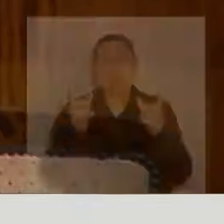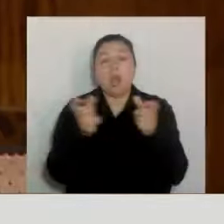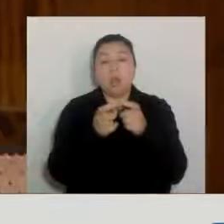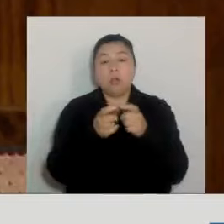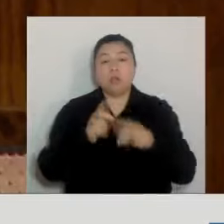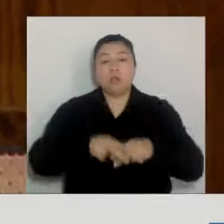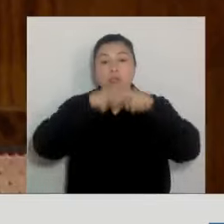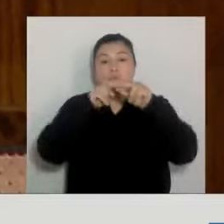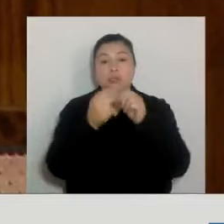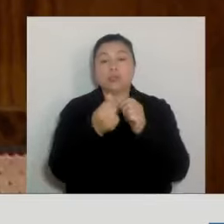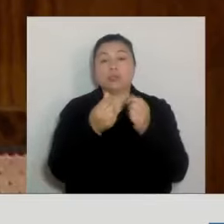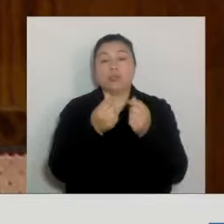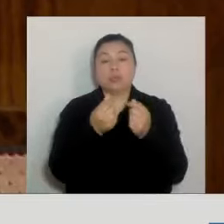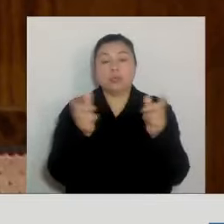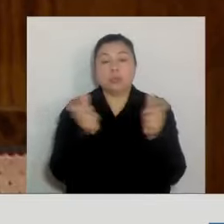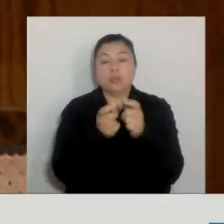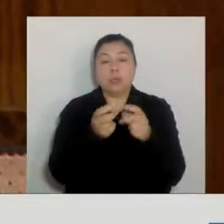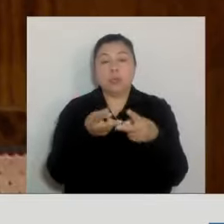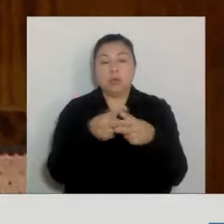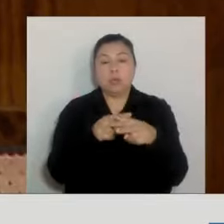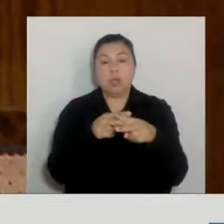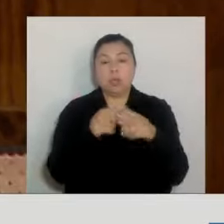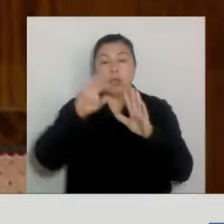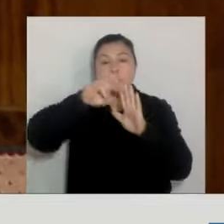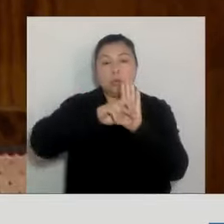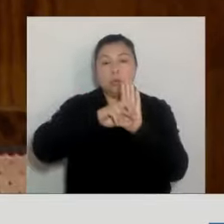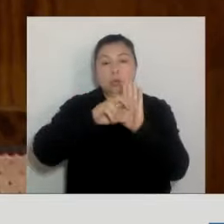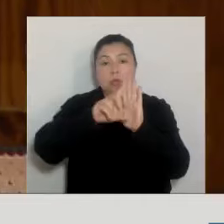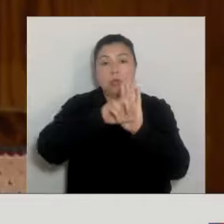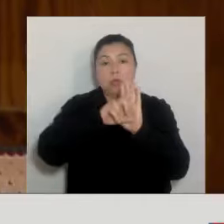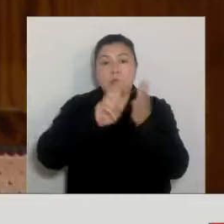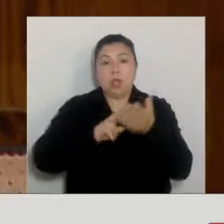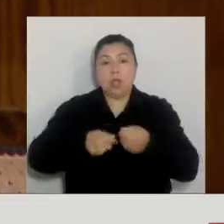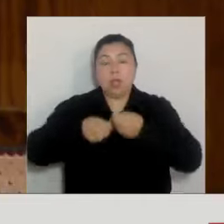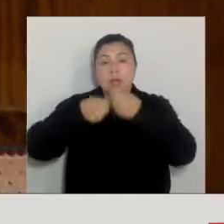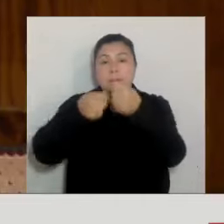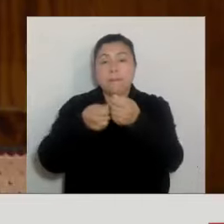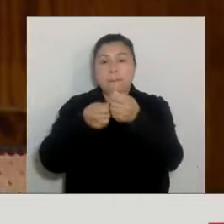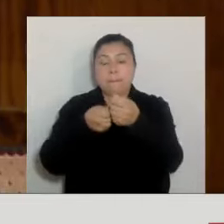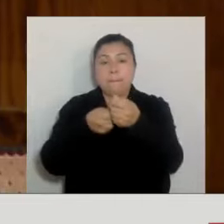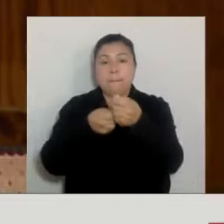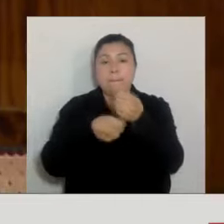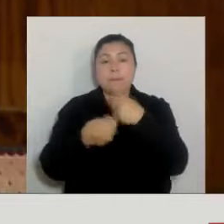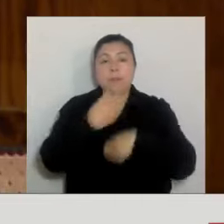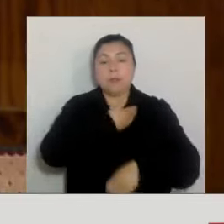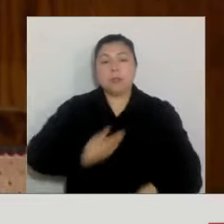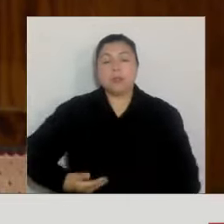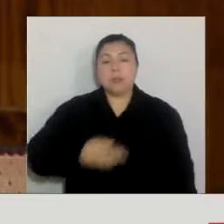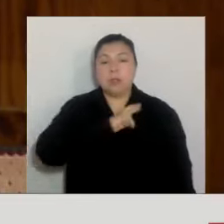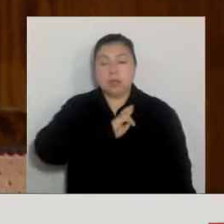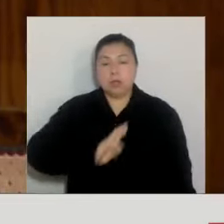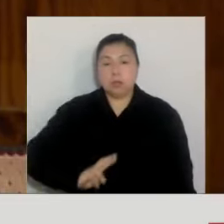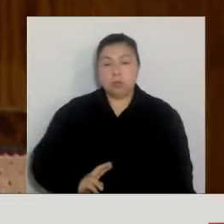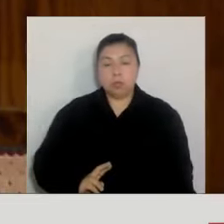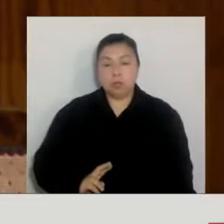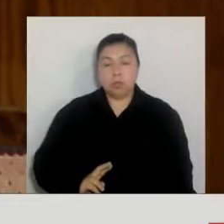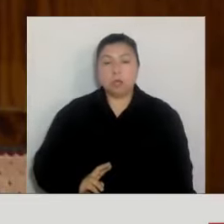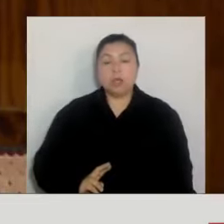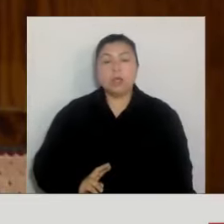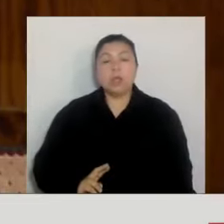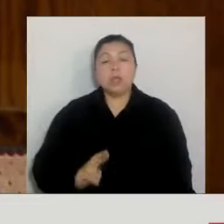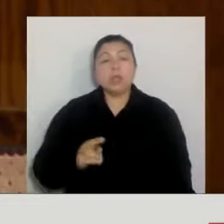calidad de comisión técnica el proyecto de ley originado de mensaje de su excelencia el presidente de la república que